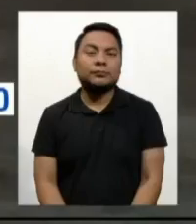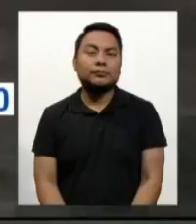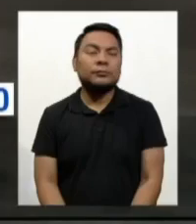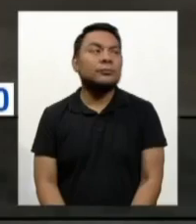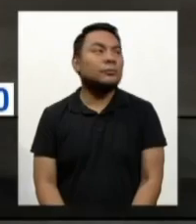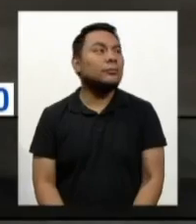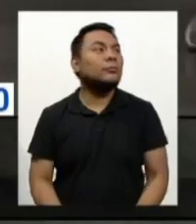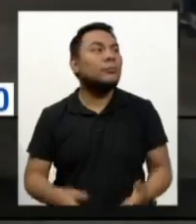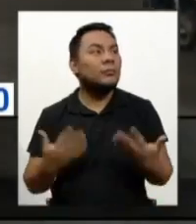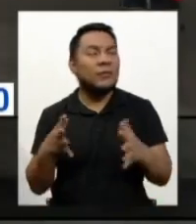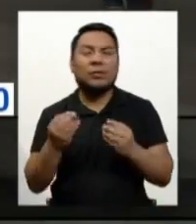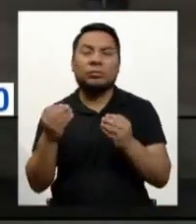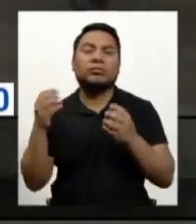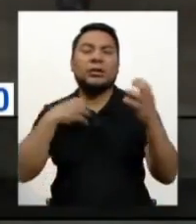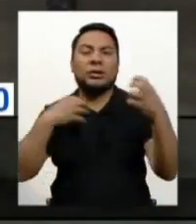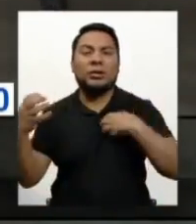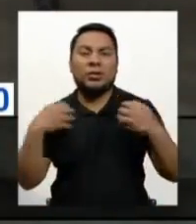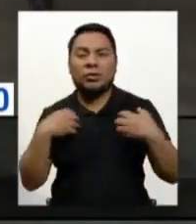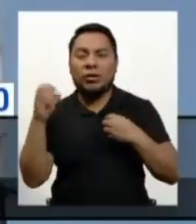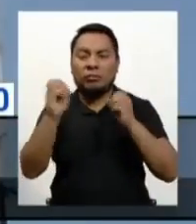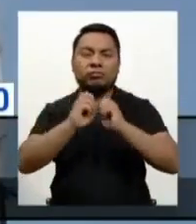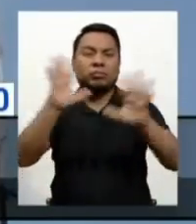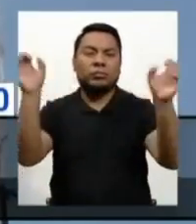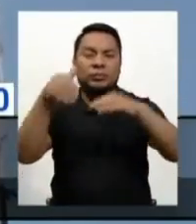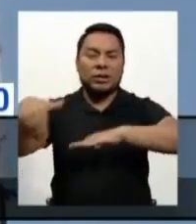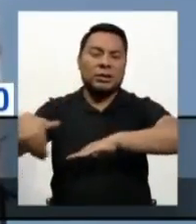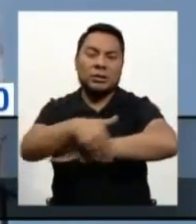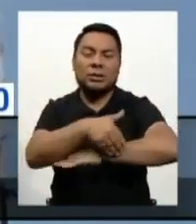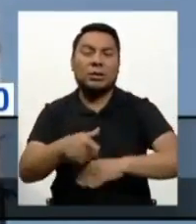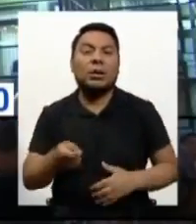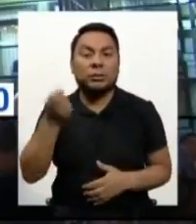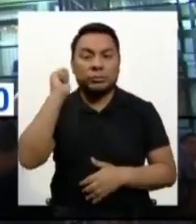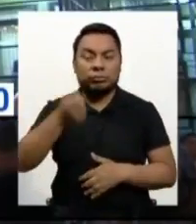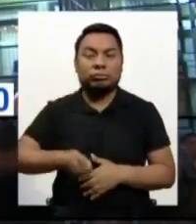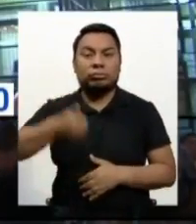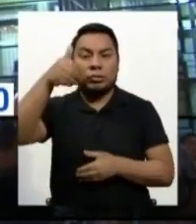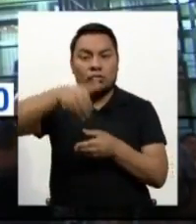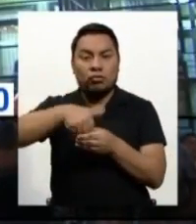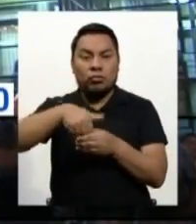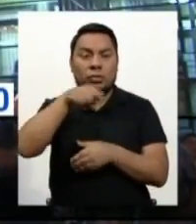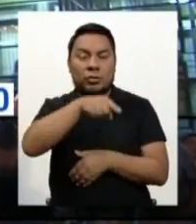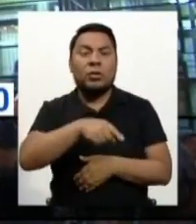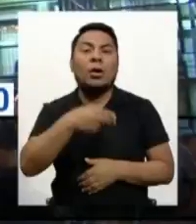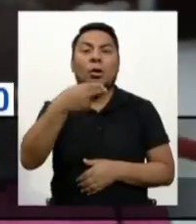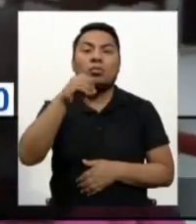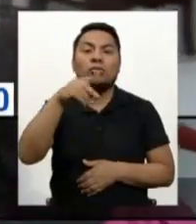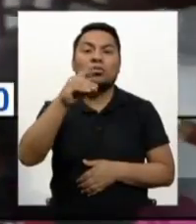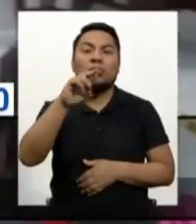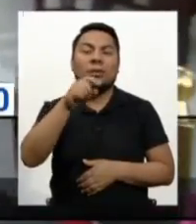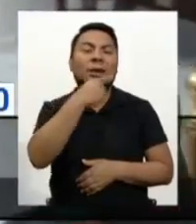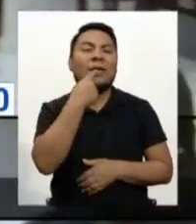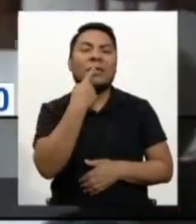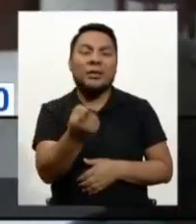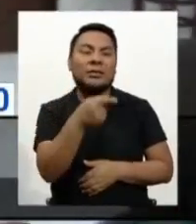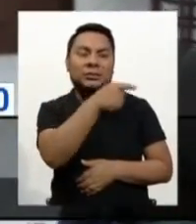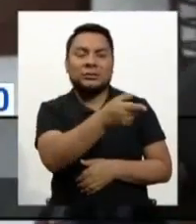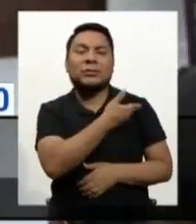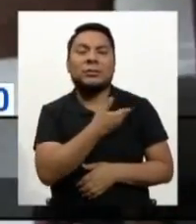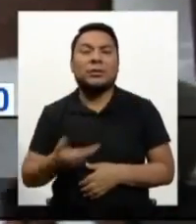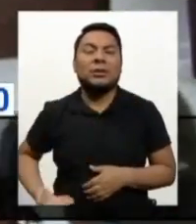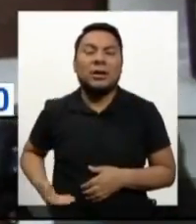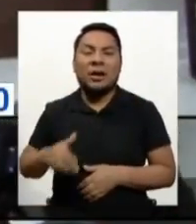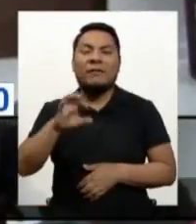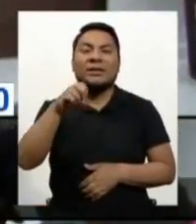Entre barricadas y bloqueos de calles en Tegucigalpa, el Tribunal Supremo Electoral de Honduras proclamó al presidente Juan Orlando Hernández